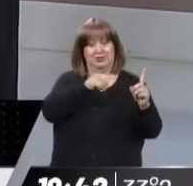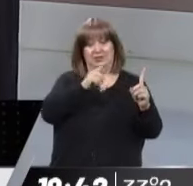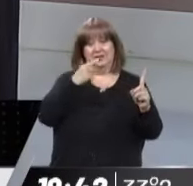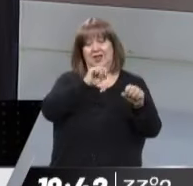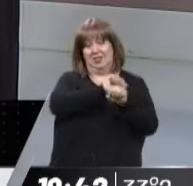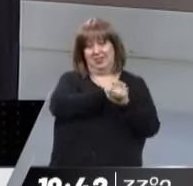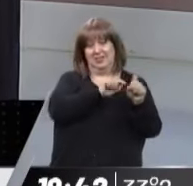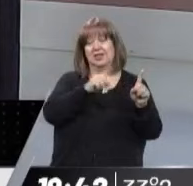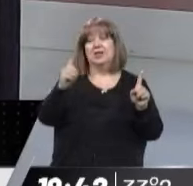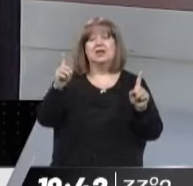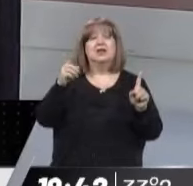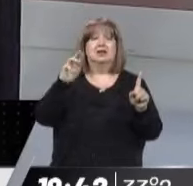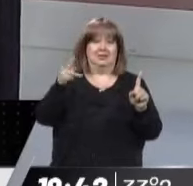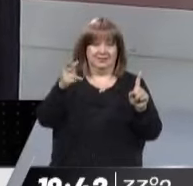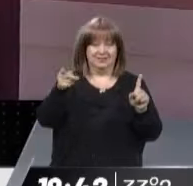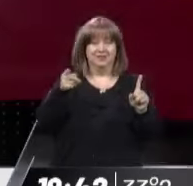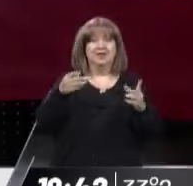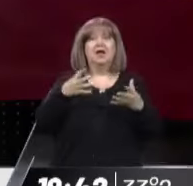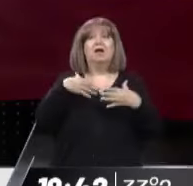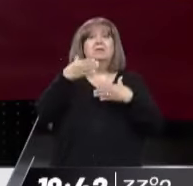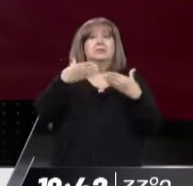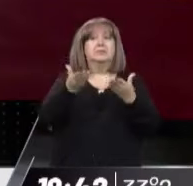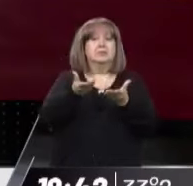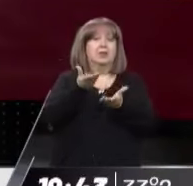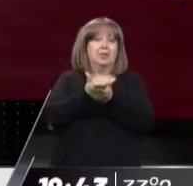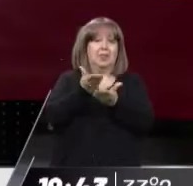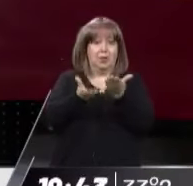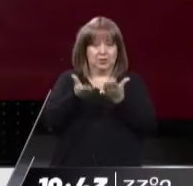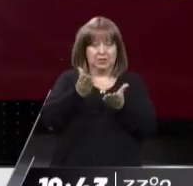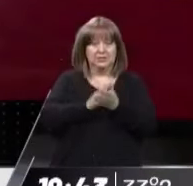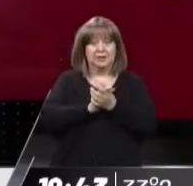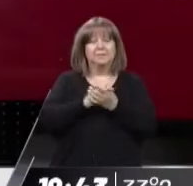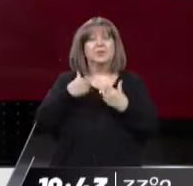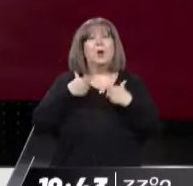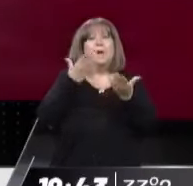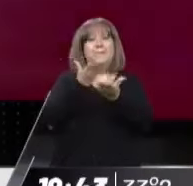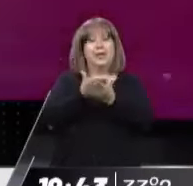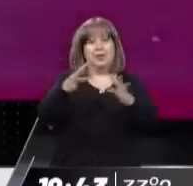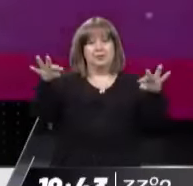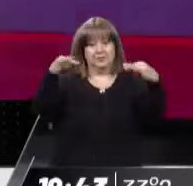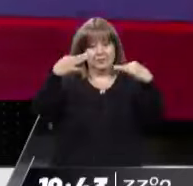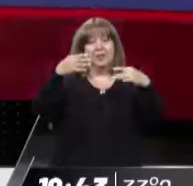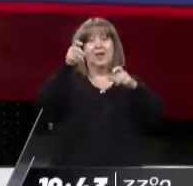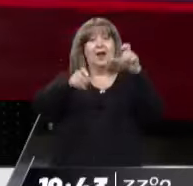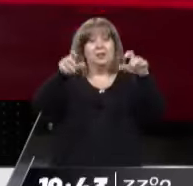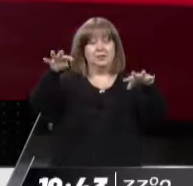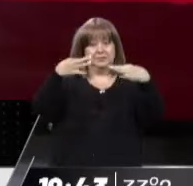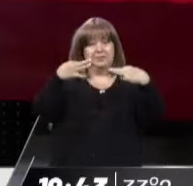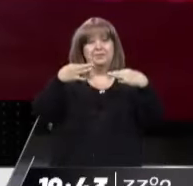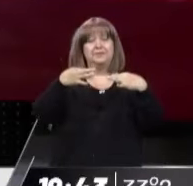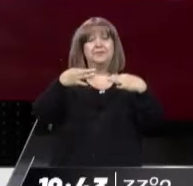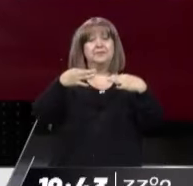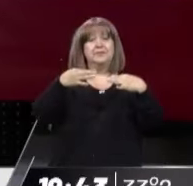y a la expectativa de lo que pase justamente en términos judiciales. Y el pedido de justicia, ¿no? Yo le pido a la gente que me está viendo